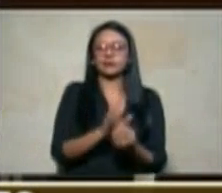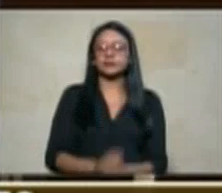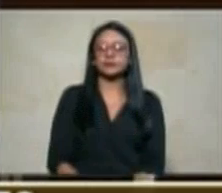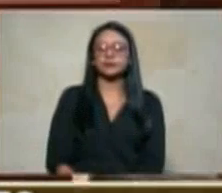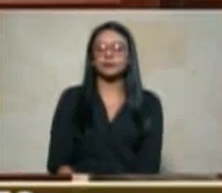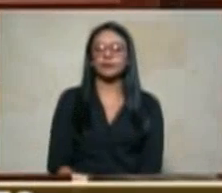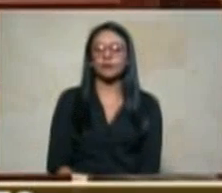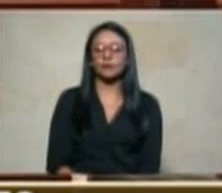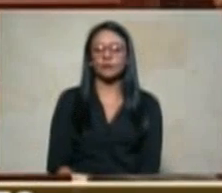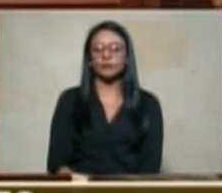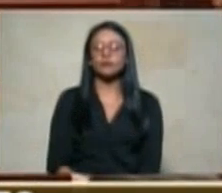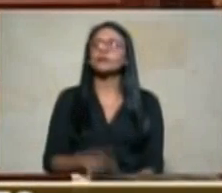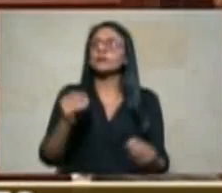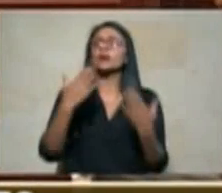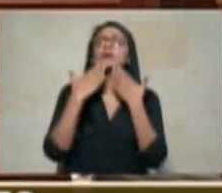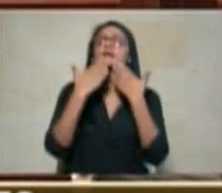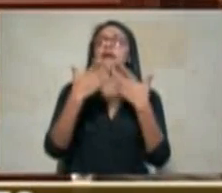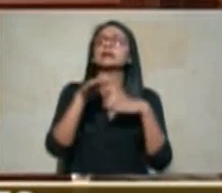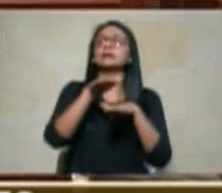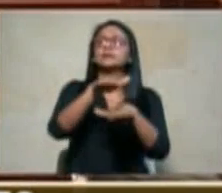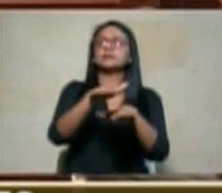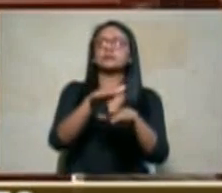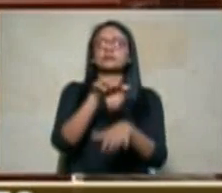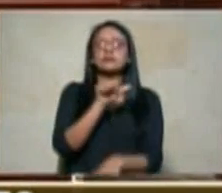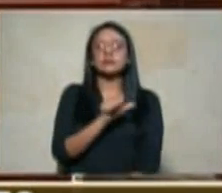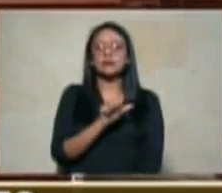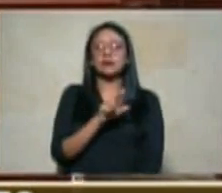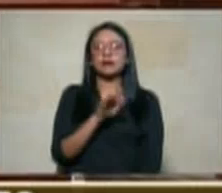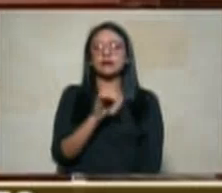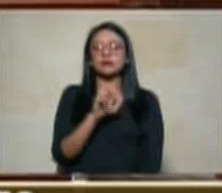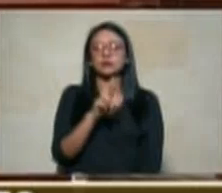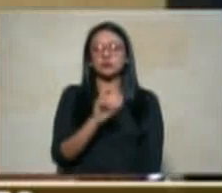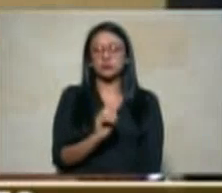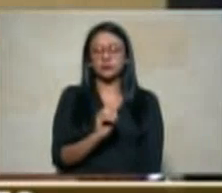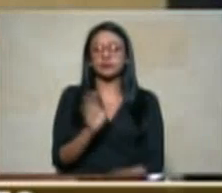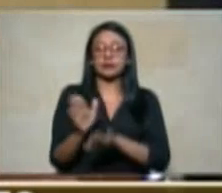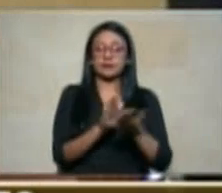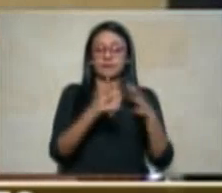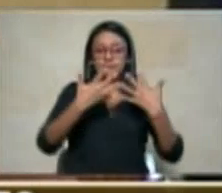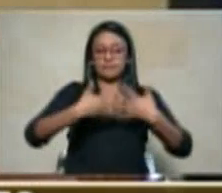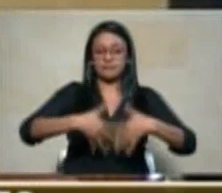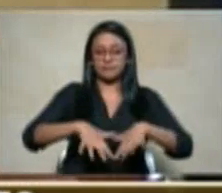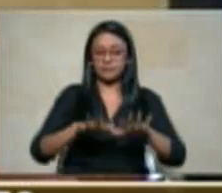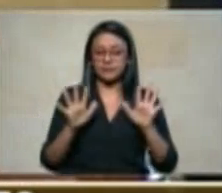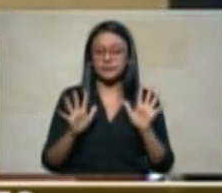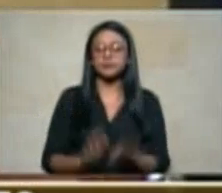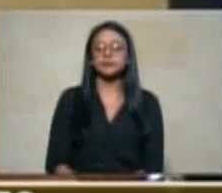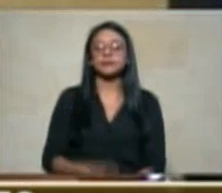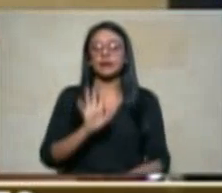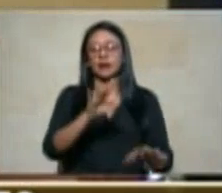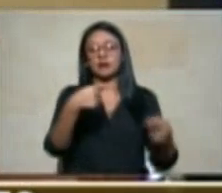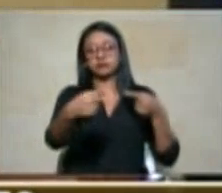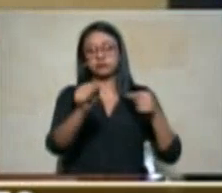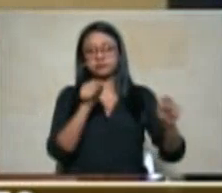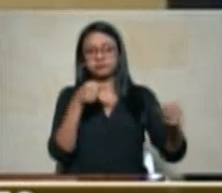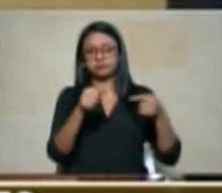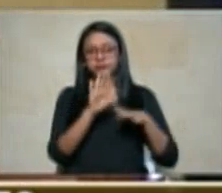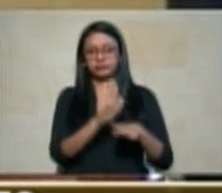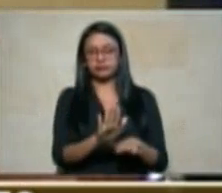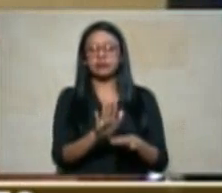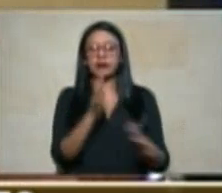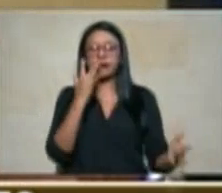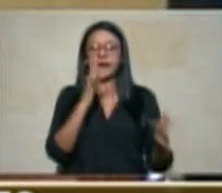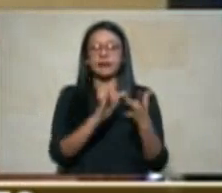Arturo Yepes. Para finalizar entonces el debate, nos corresponde entonces darle la palabra a la representante María